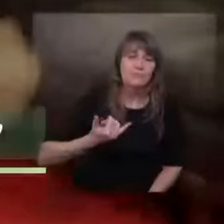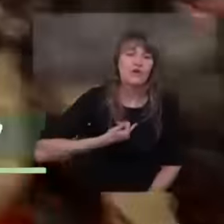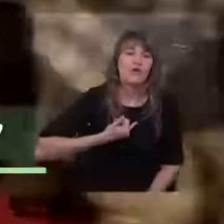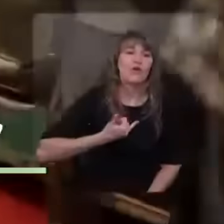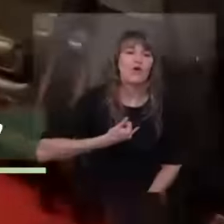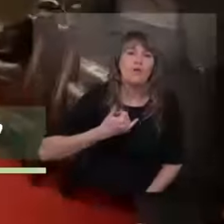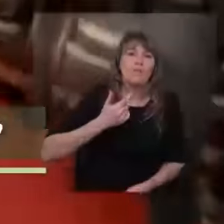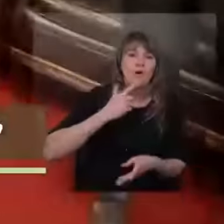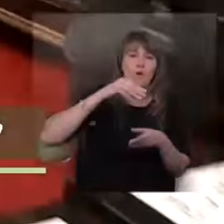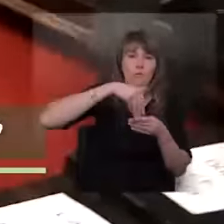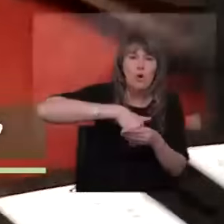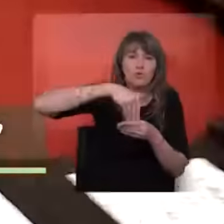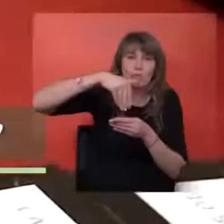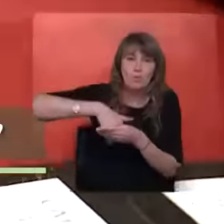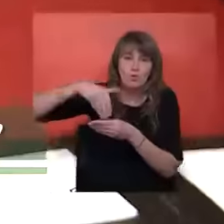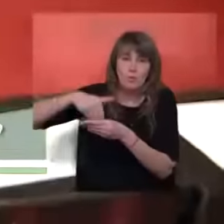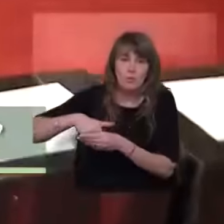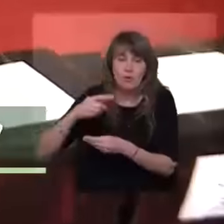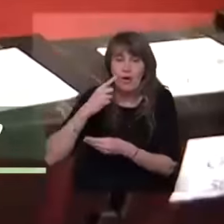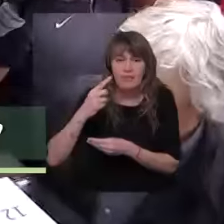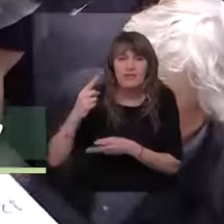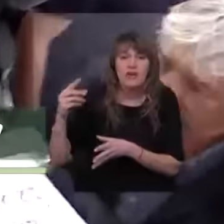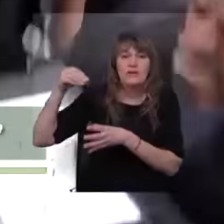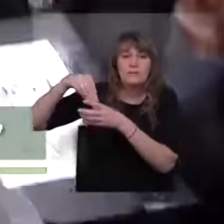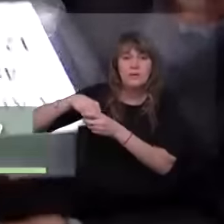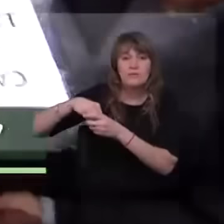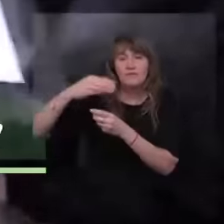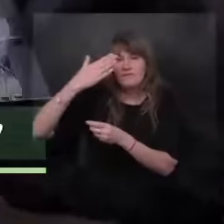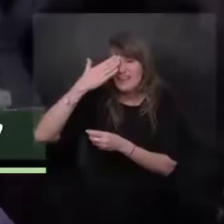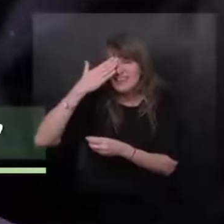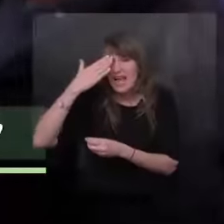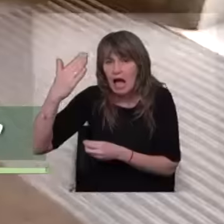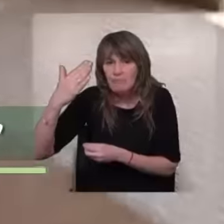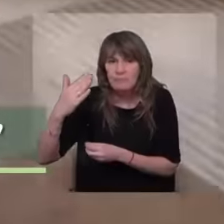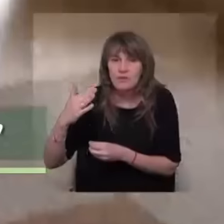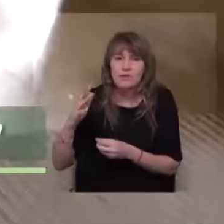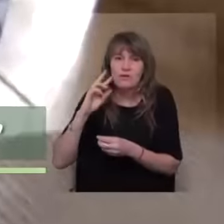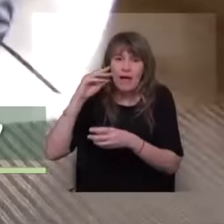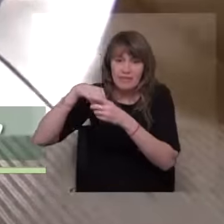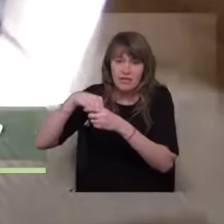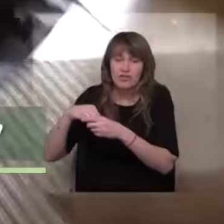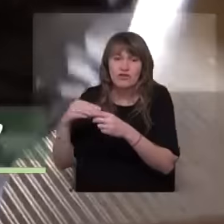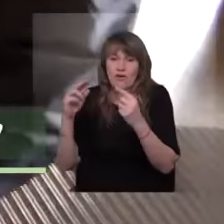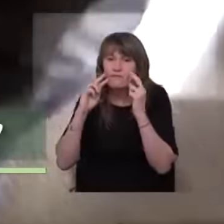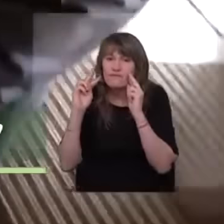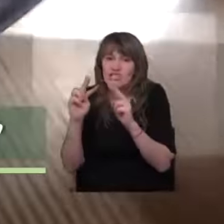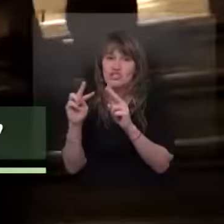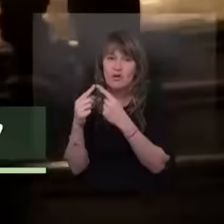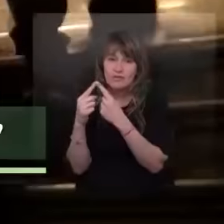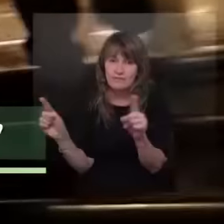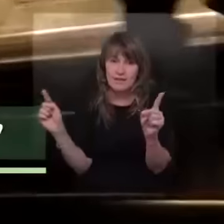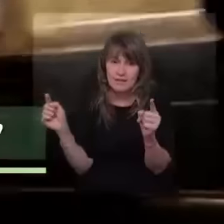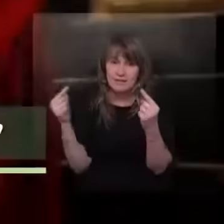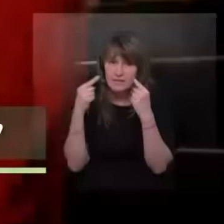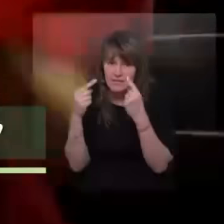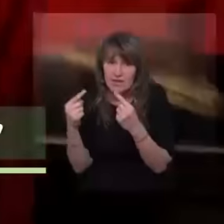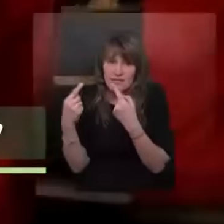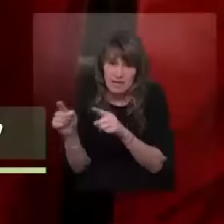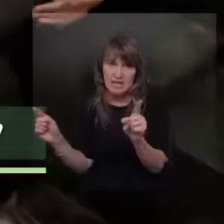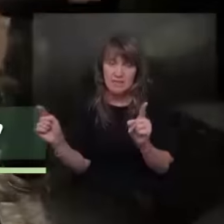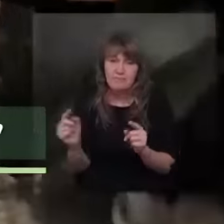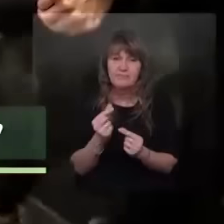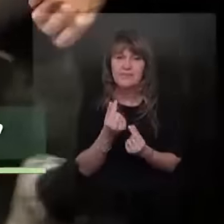notoriamente en el propio frente hay divisiones o visiones diferentes sobre este asunto claramente el